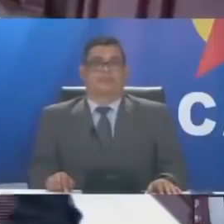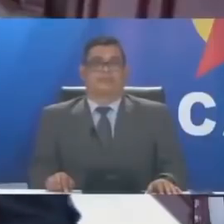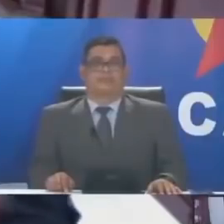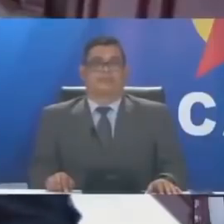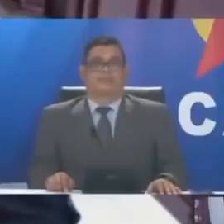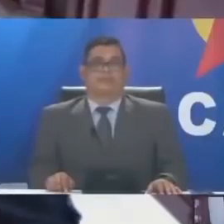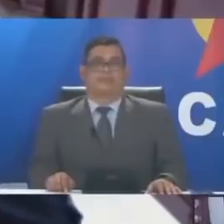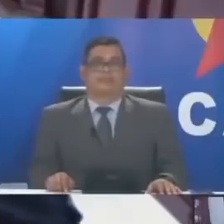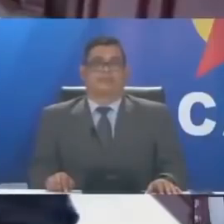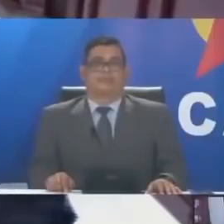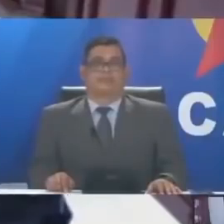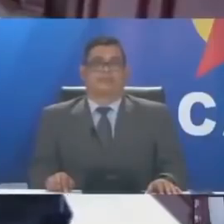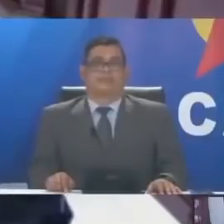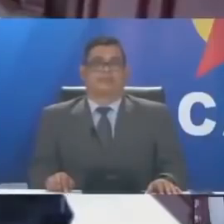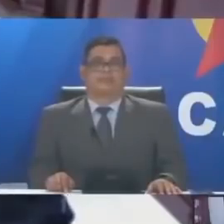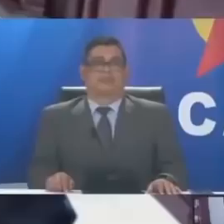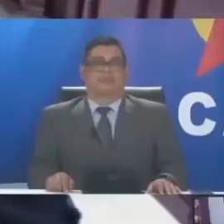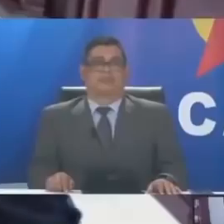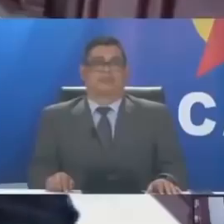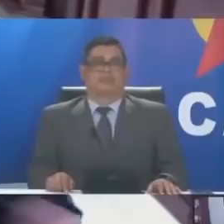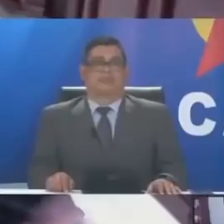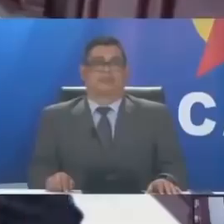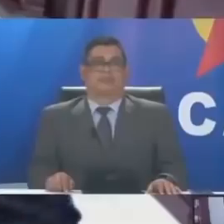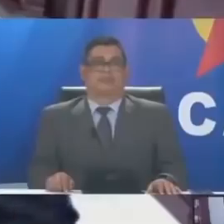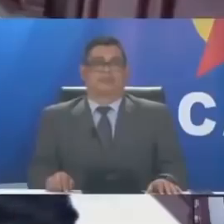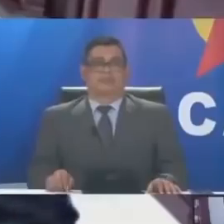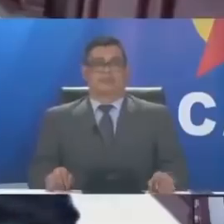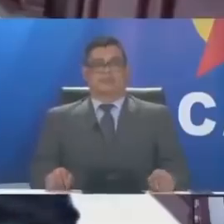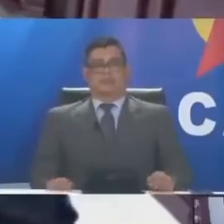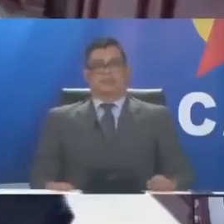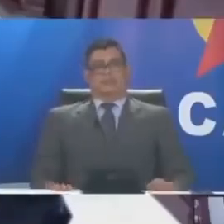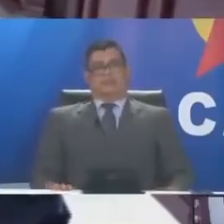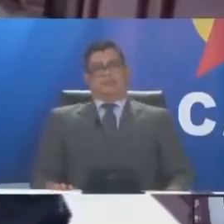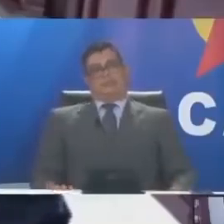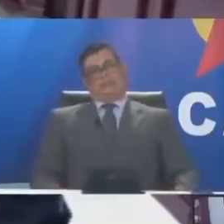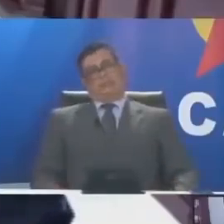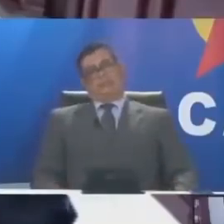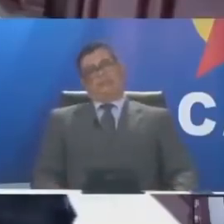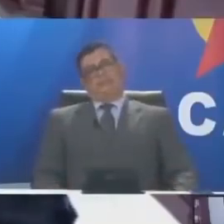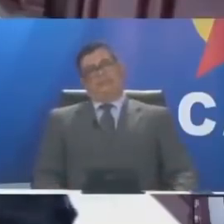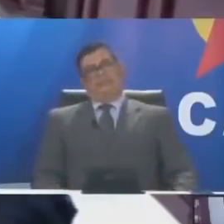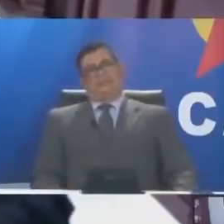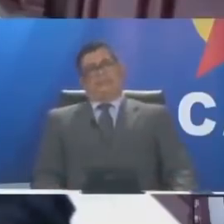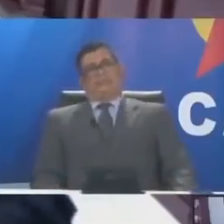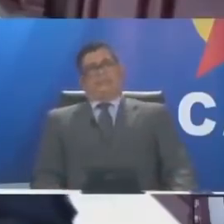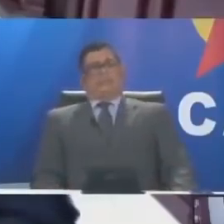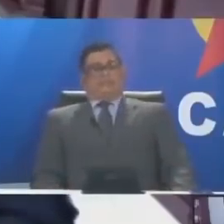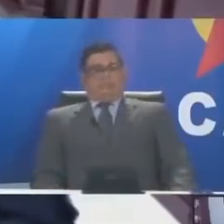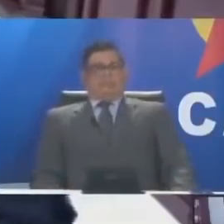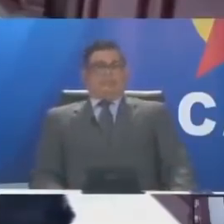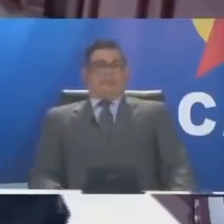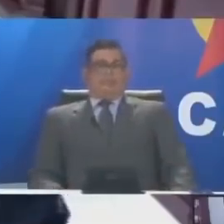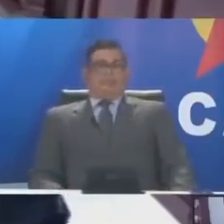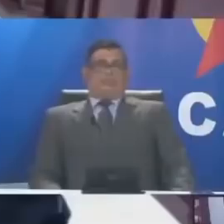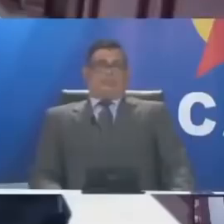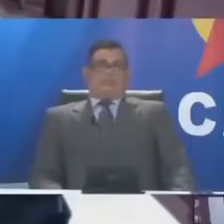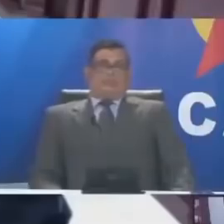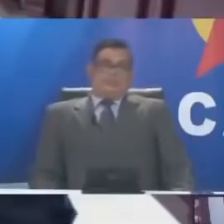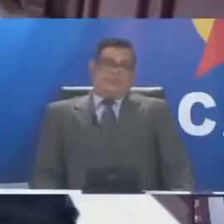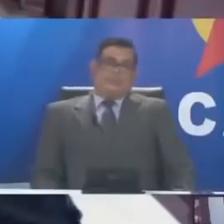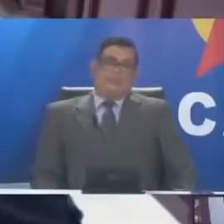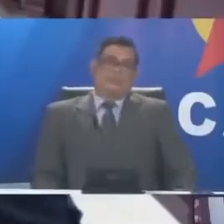mansión sin su rescate de la operación del secuestro por fue asesinada y así muchos pastores en san miguel